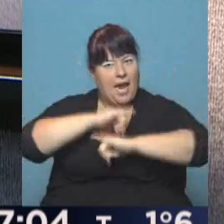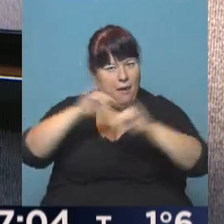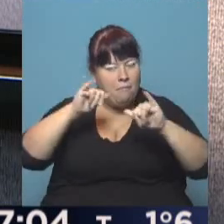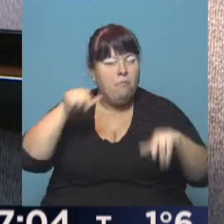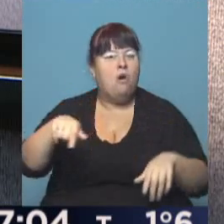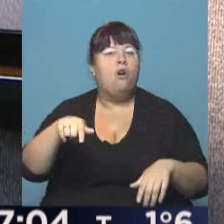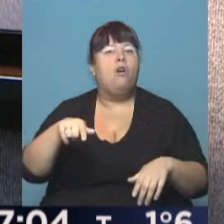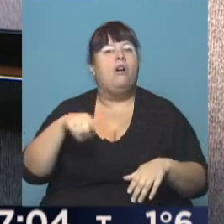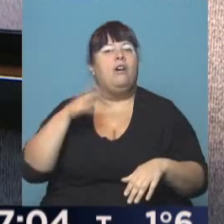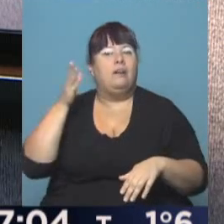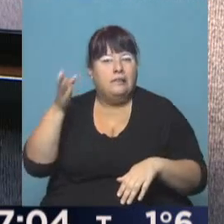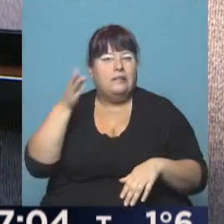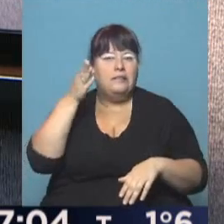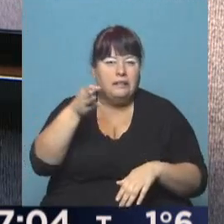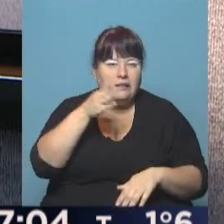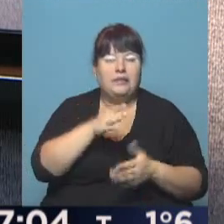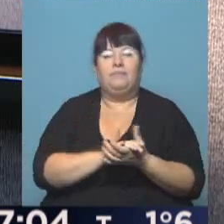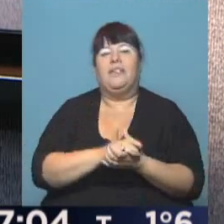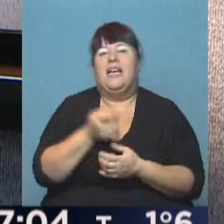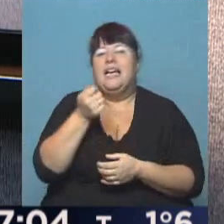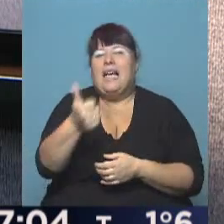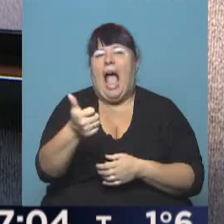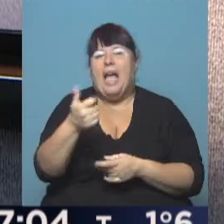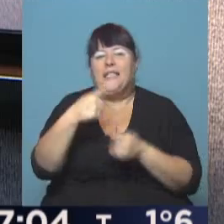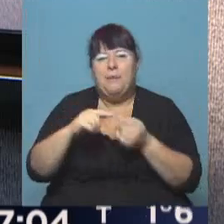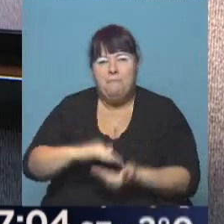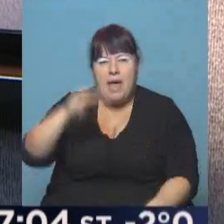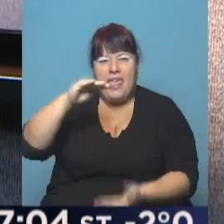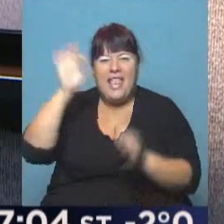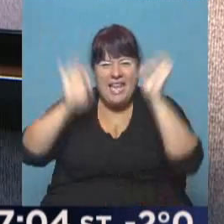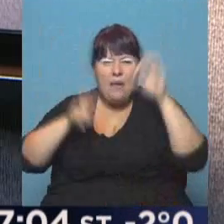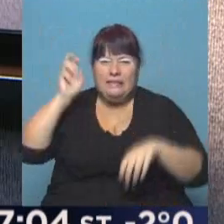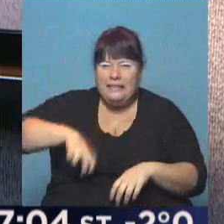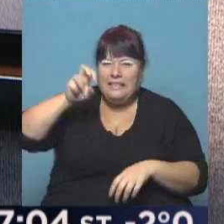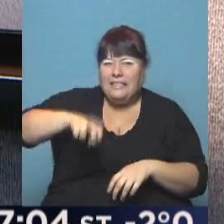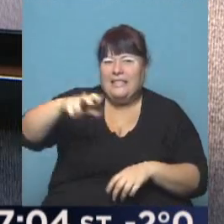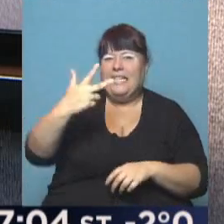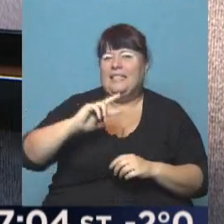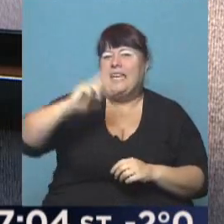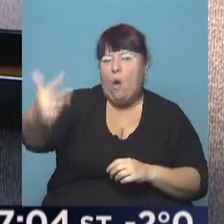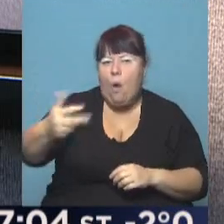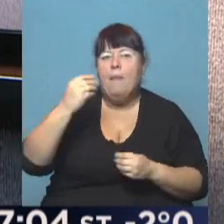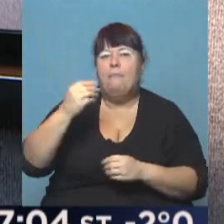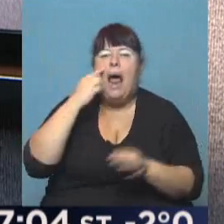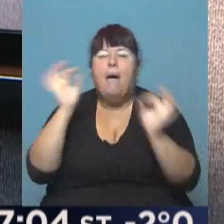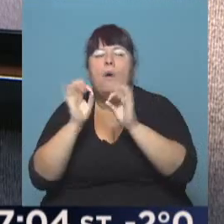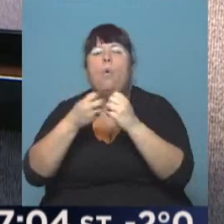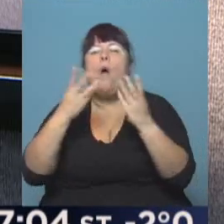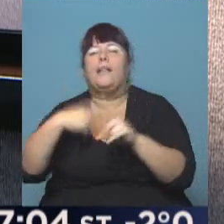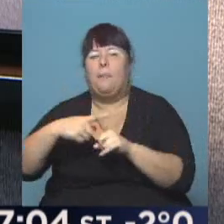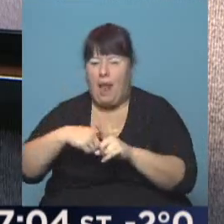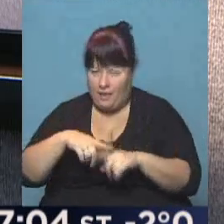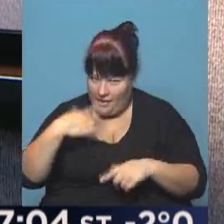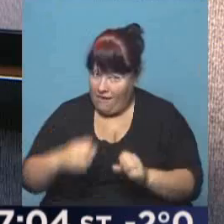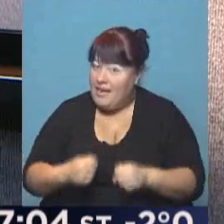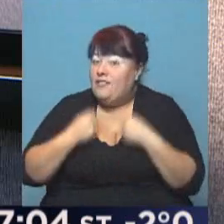que, caminando con casi, casi medio metro de nieve, caminaron más de 3 cuadras para hacer esta medición. Hay que